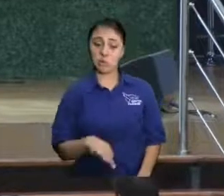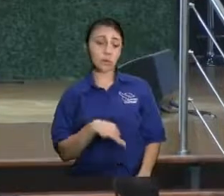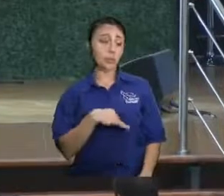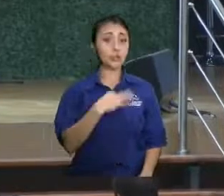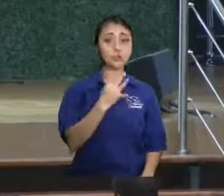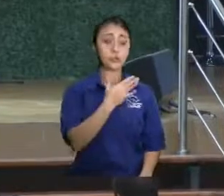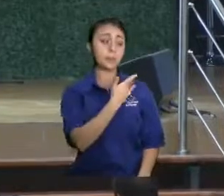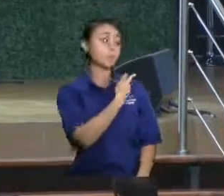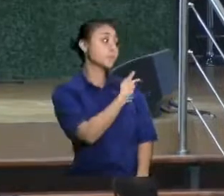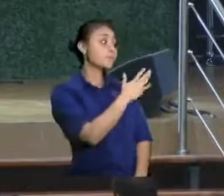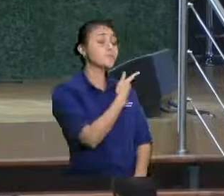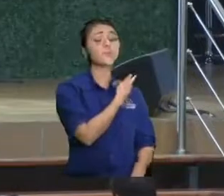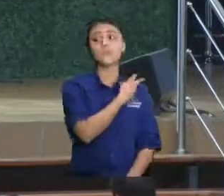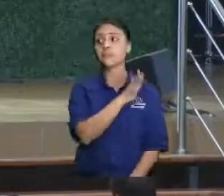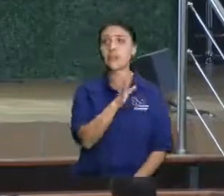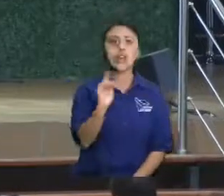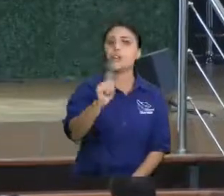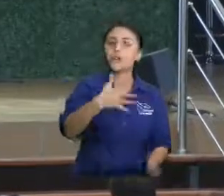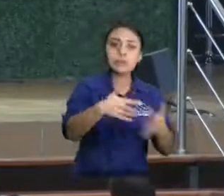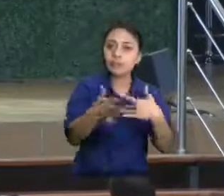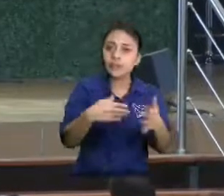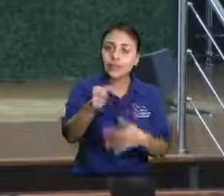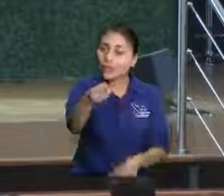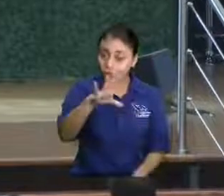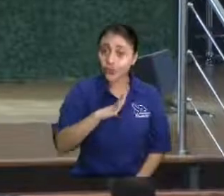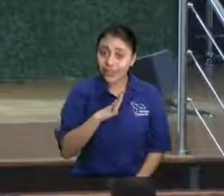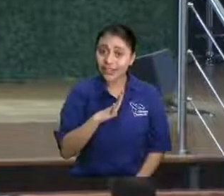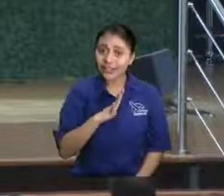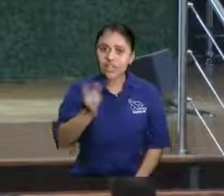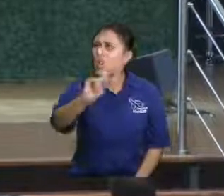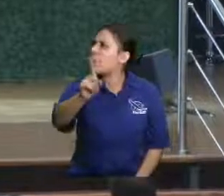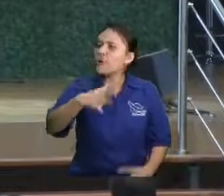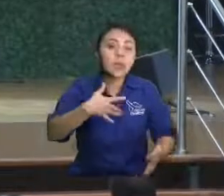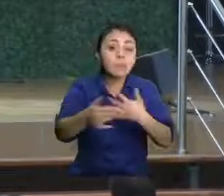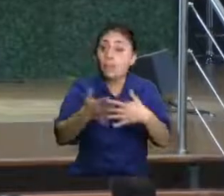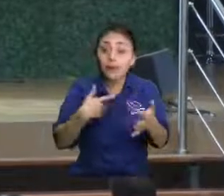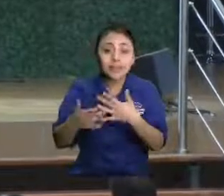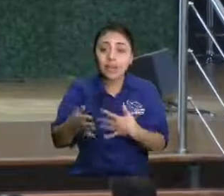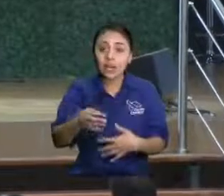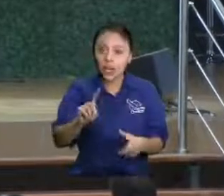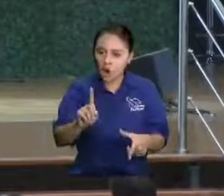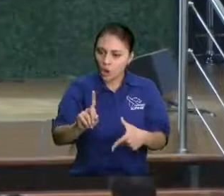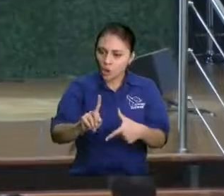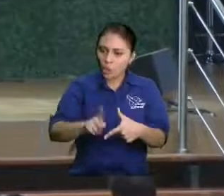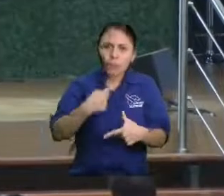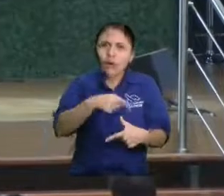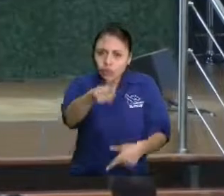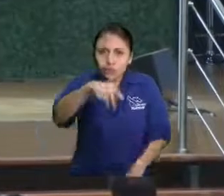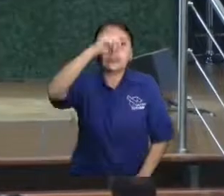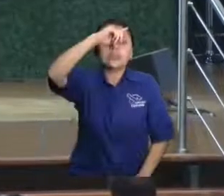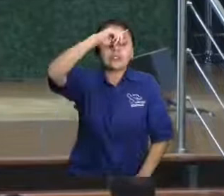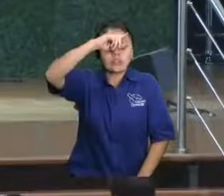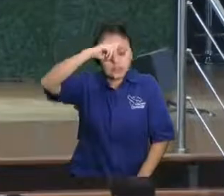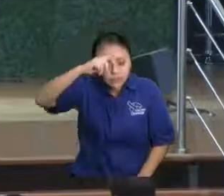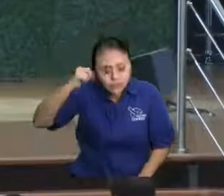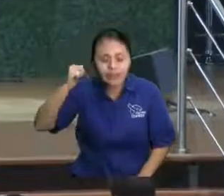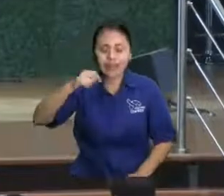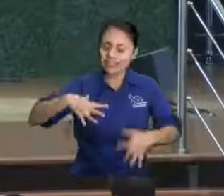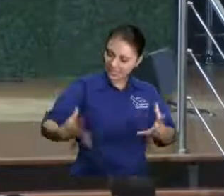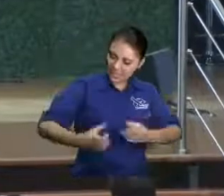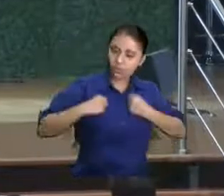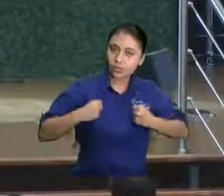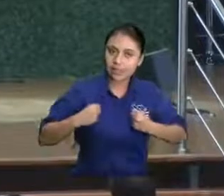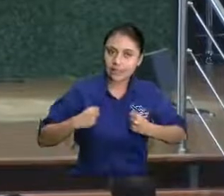Lo que lograste, no importa qué sea lo que hayas logrado, y no importa cuánto te haya costado y cuánto te has esforzado y cuánto te has quemado las pestañas,